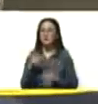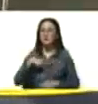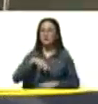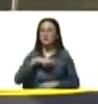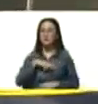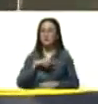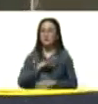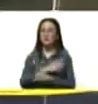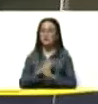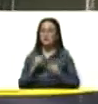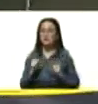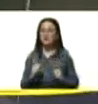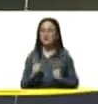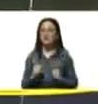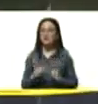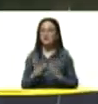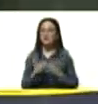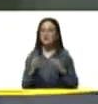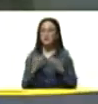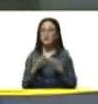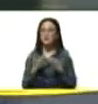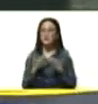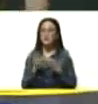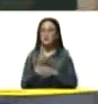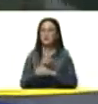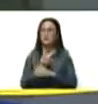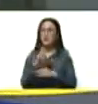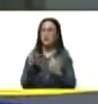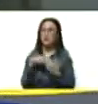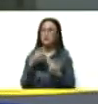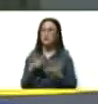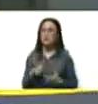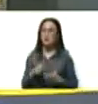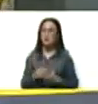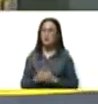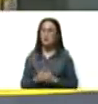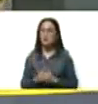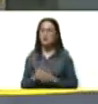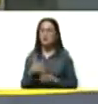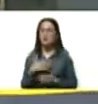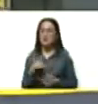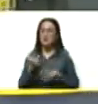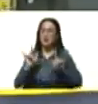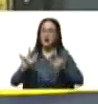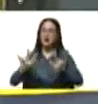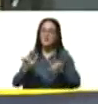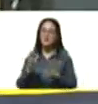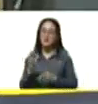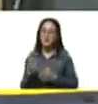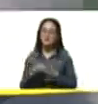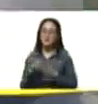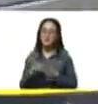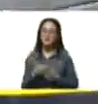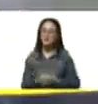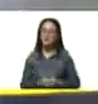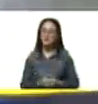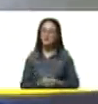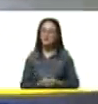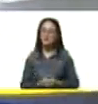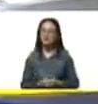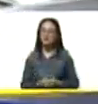vamos a fortalecer todos los comités de usuarios revolucionarios, patriotas, que quieren al metro bello y seguro. En este marco, bueno,